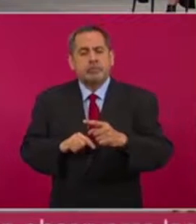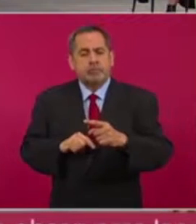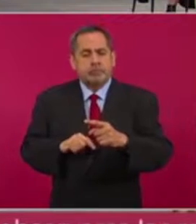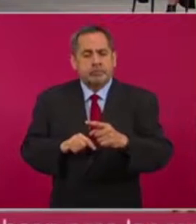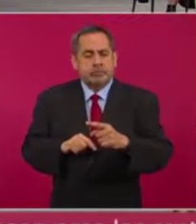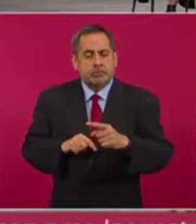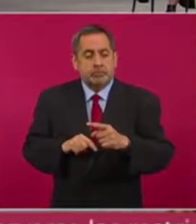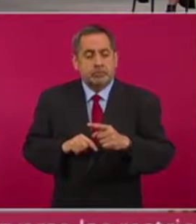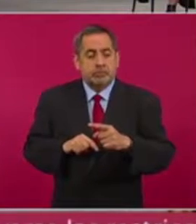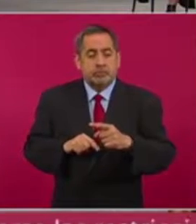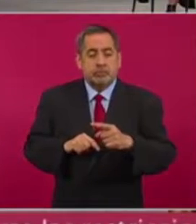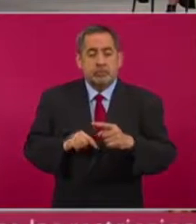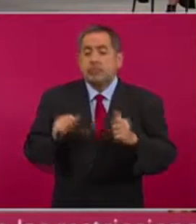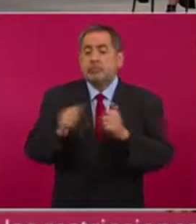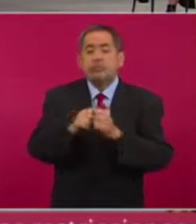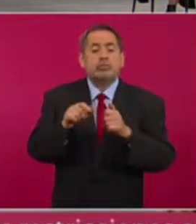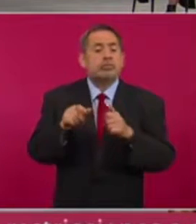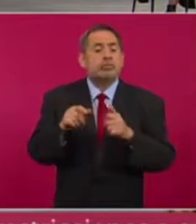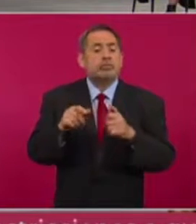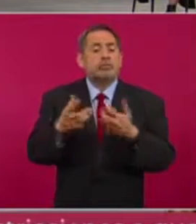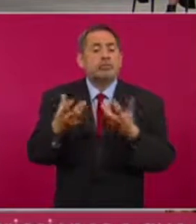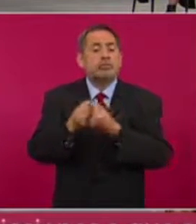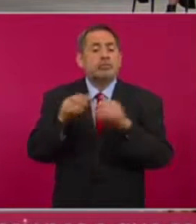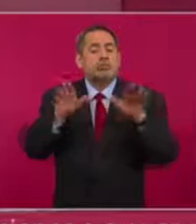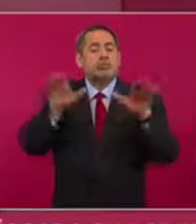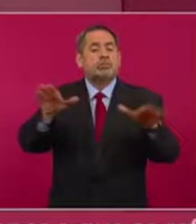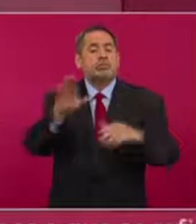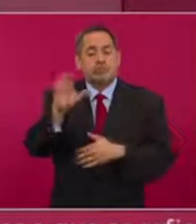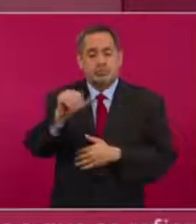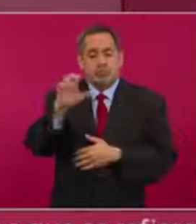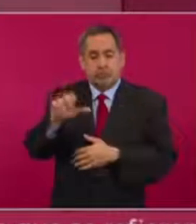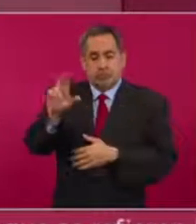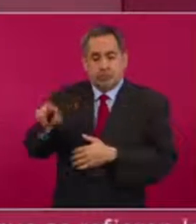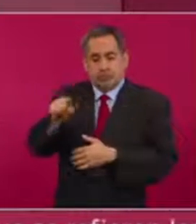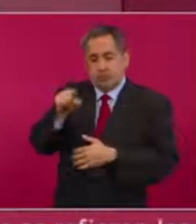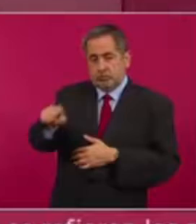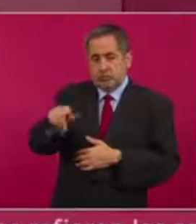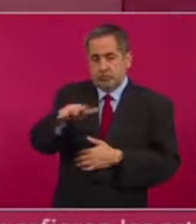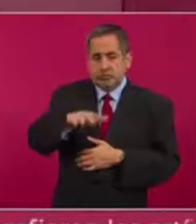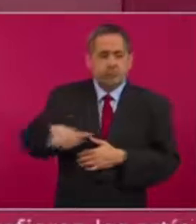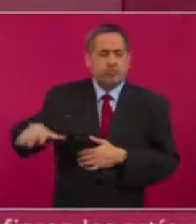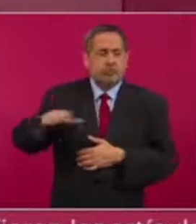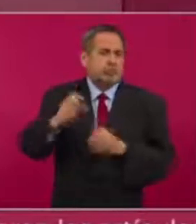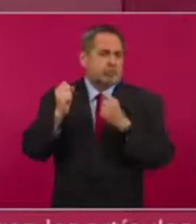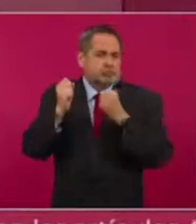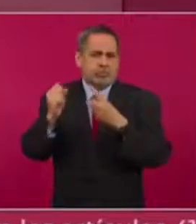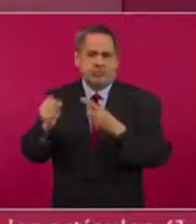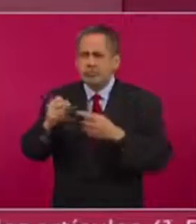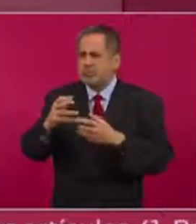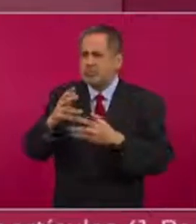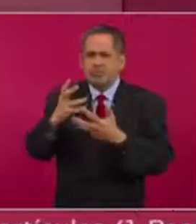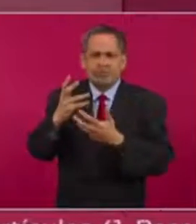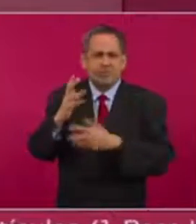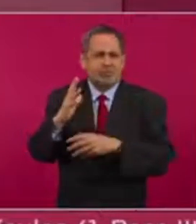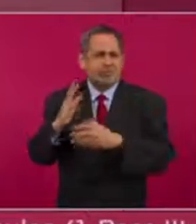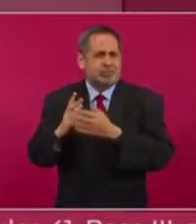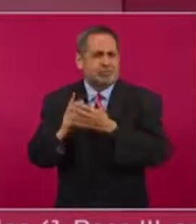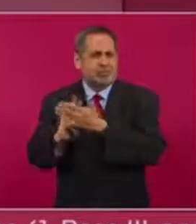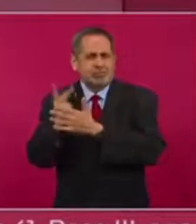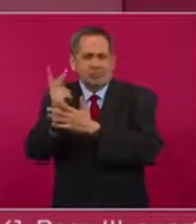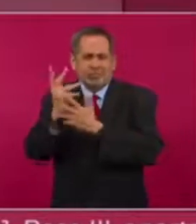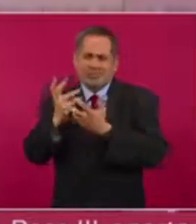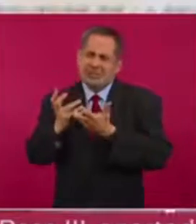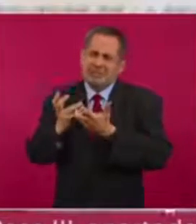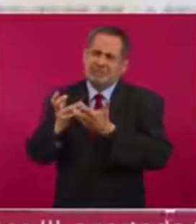ahí junto al aeropuerto de Cancún, una zona de manglares, nada más que en ese entonces